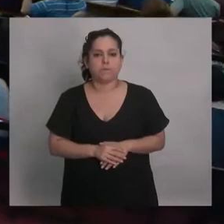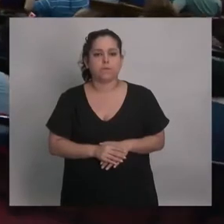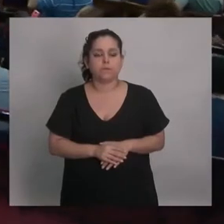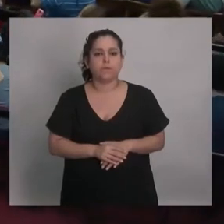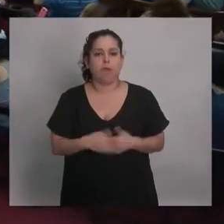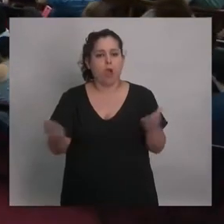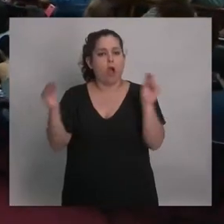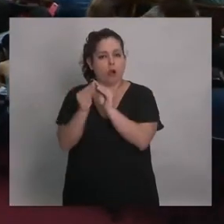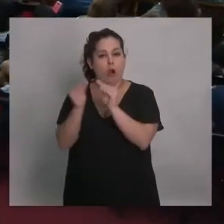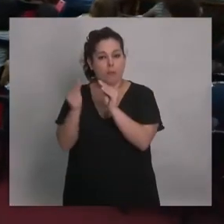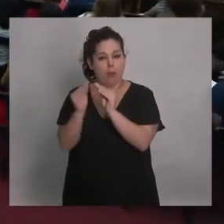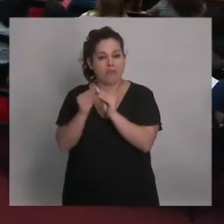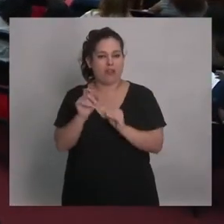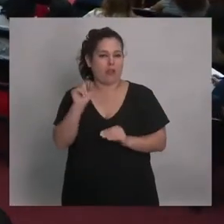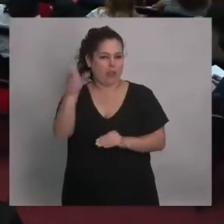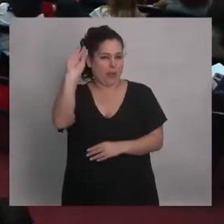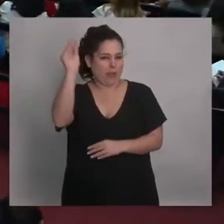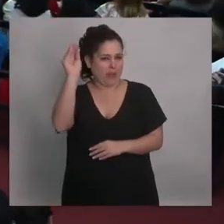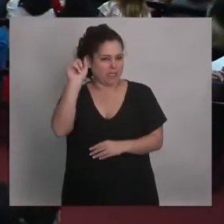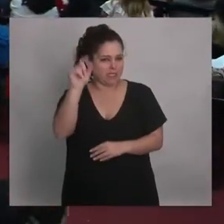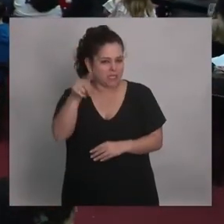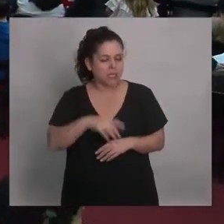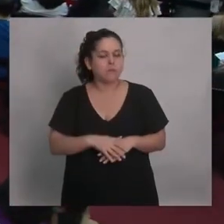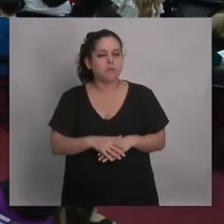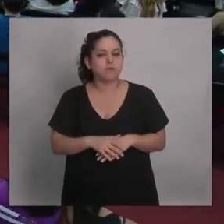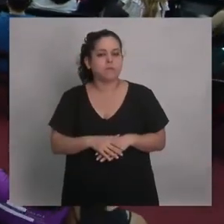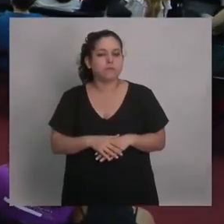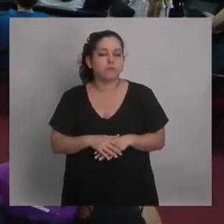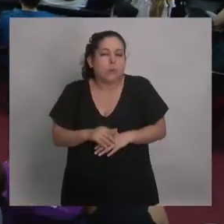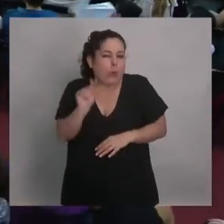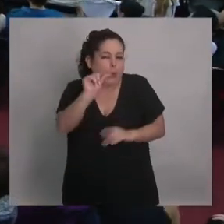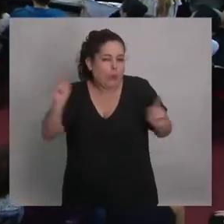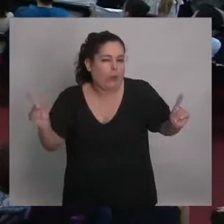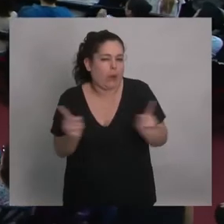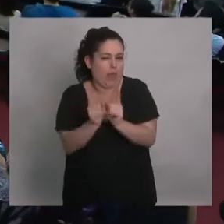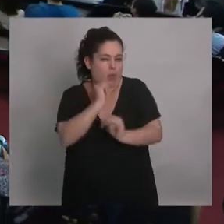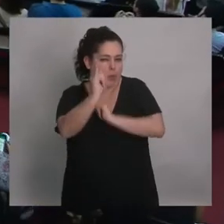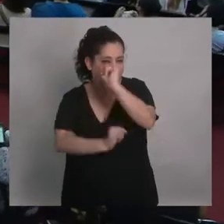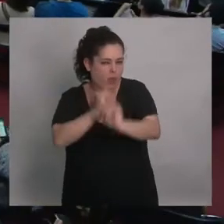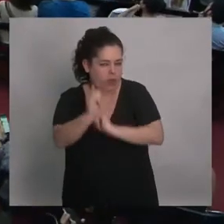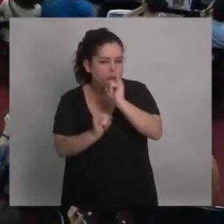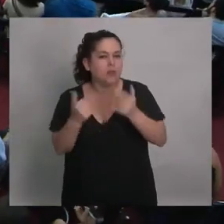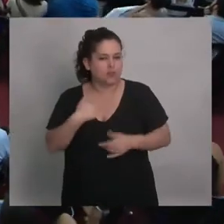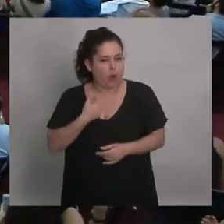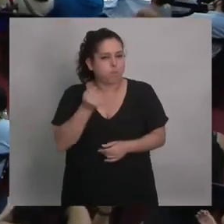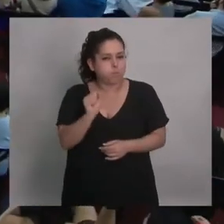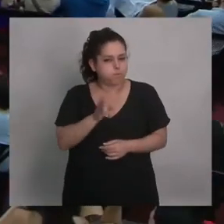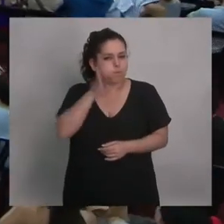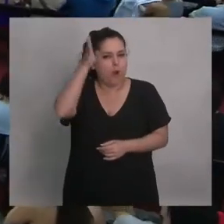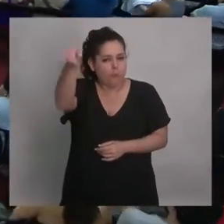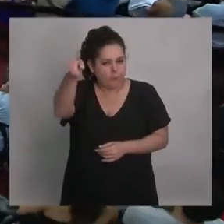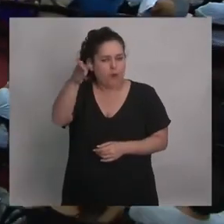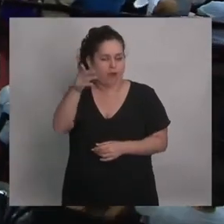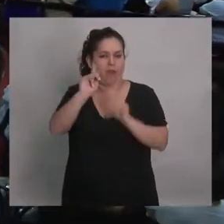y el compañero que viene de brasil me voy a referir aunque sea muy brevemente fui a visitar a la